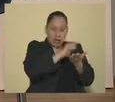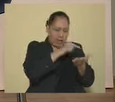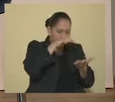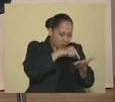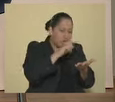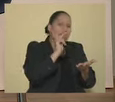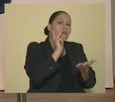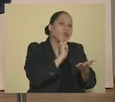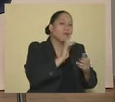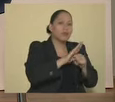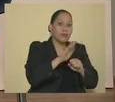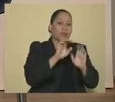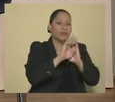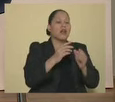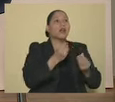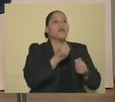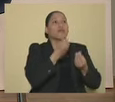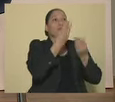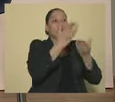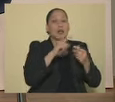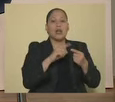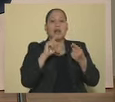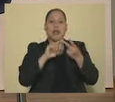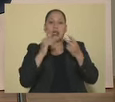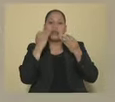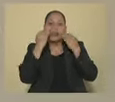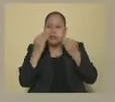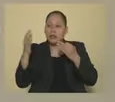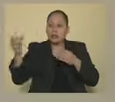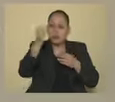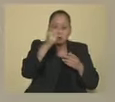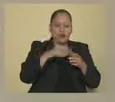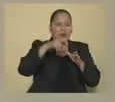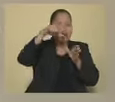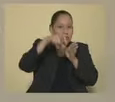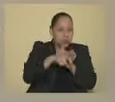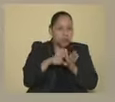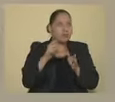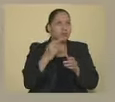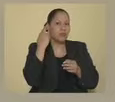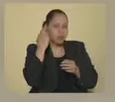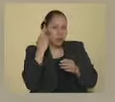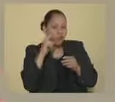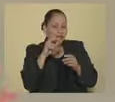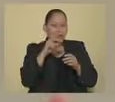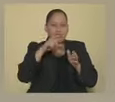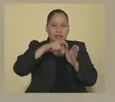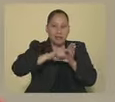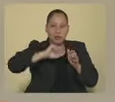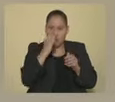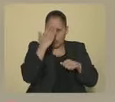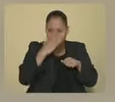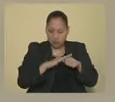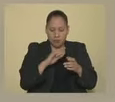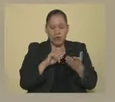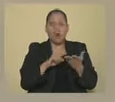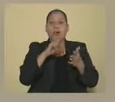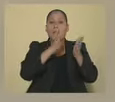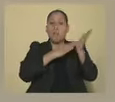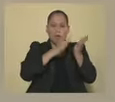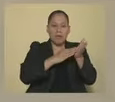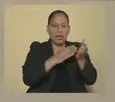que son confesiones, son testigos, grabaciones, documentos. Todas estas pruebas